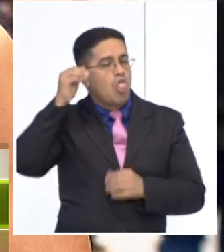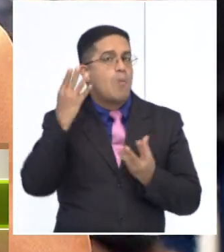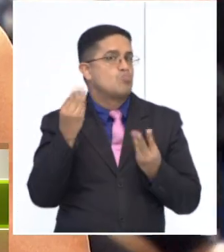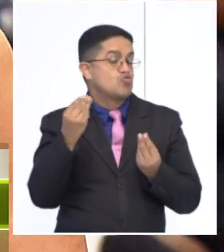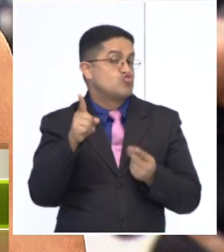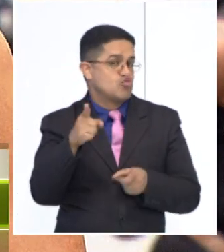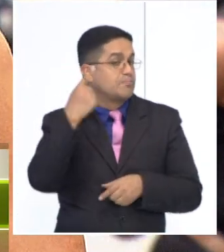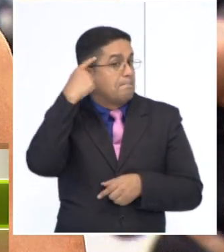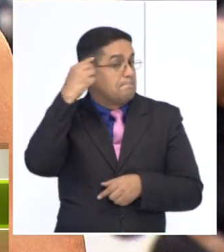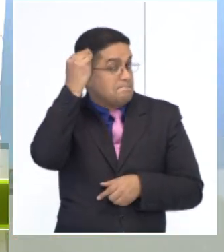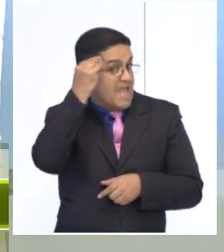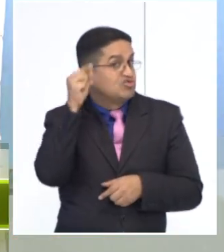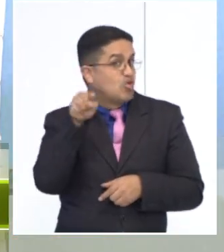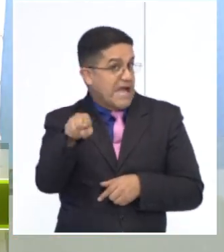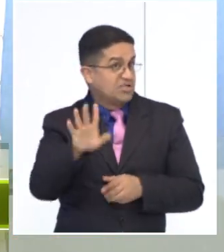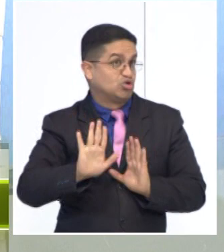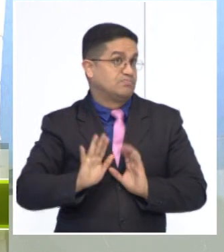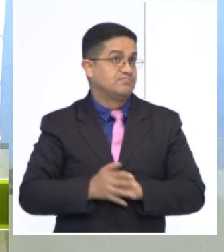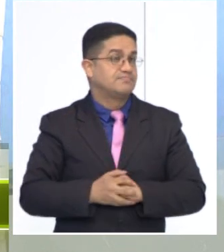eso.